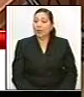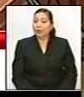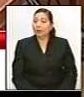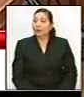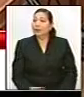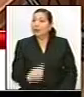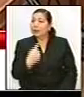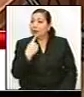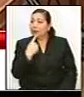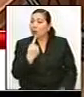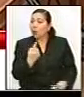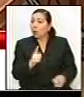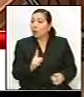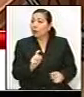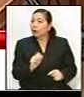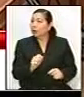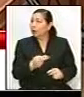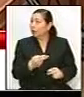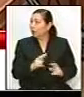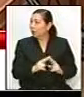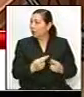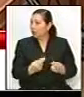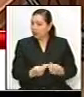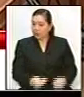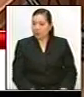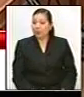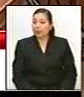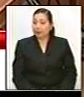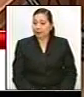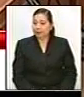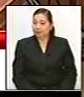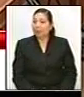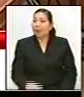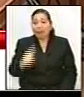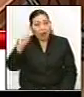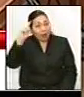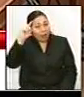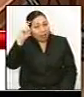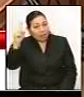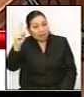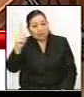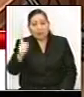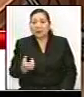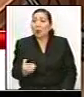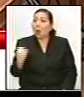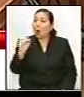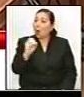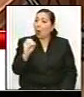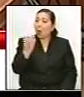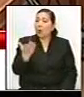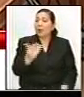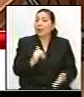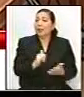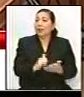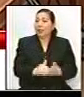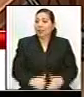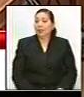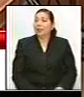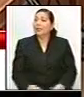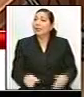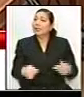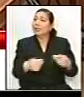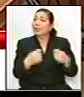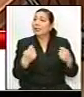se les convoca cuando hay una reunión, X aniversario o por motivo X que la gestión va a